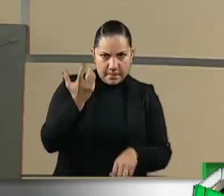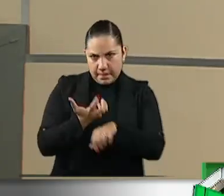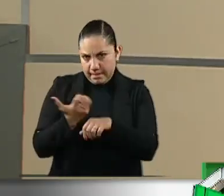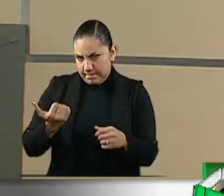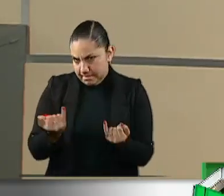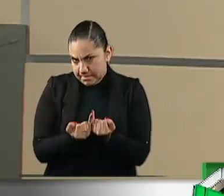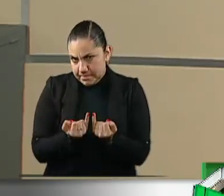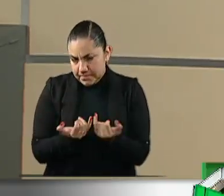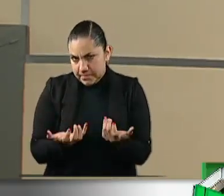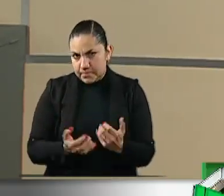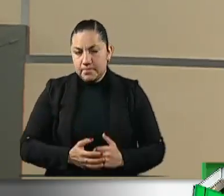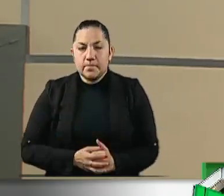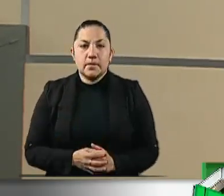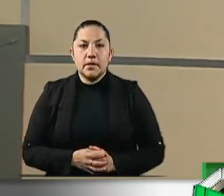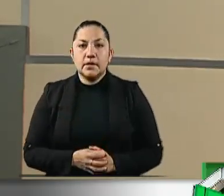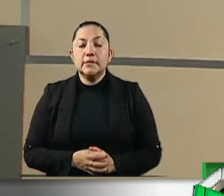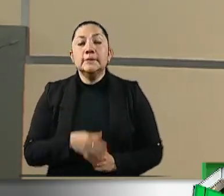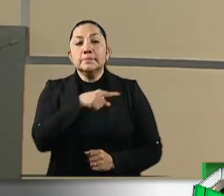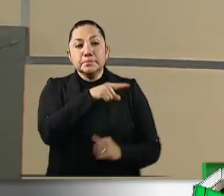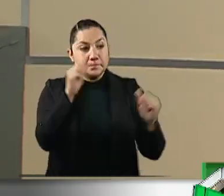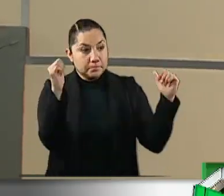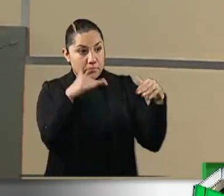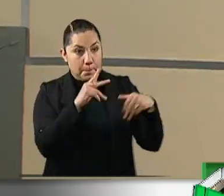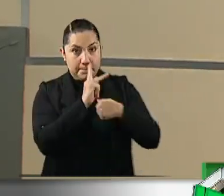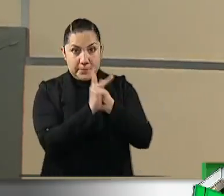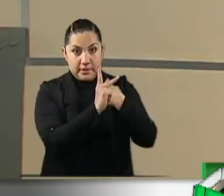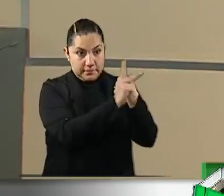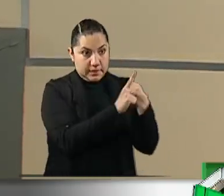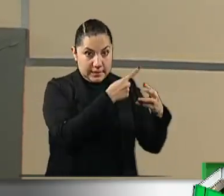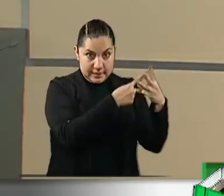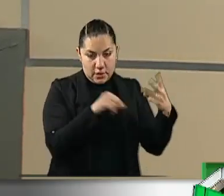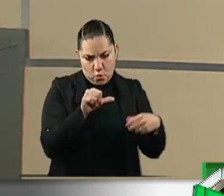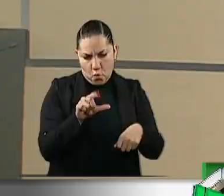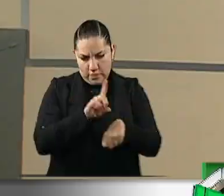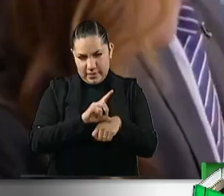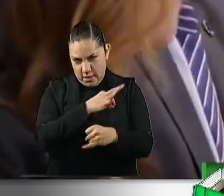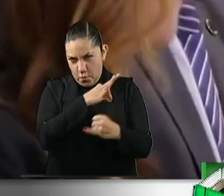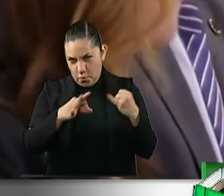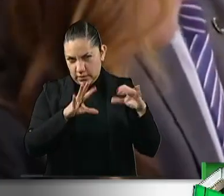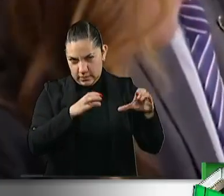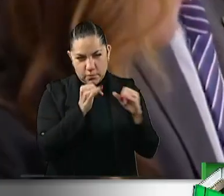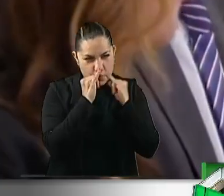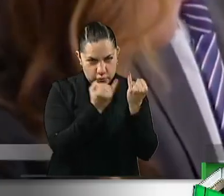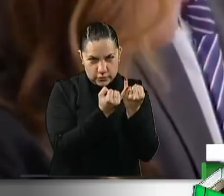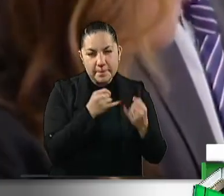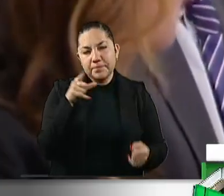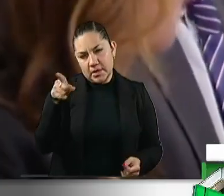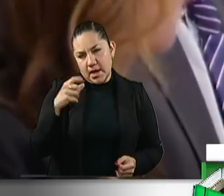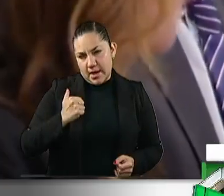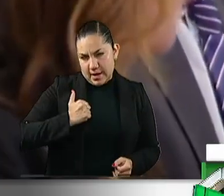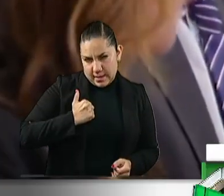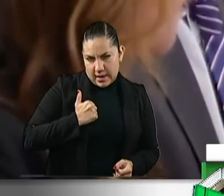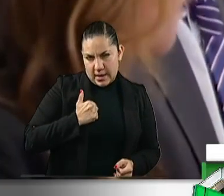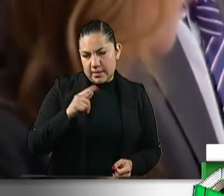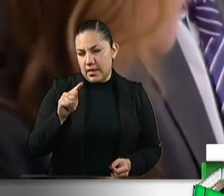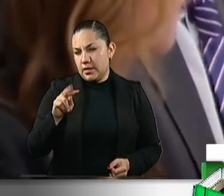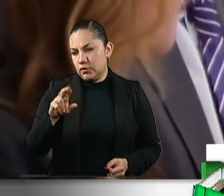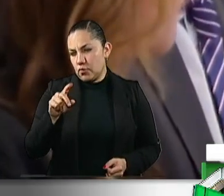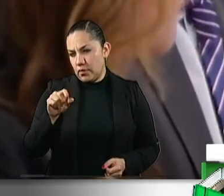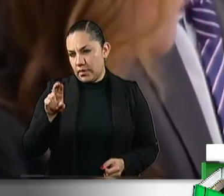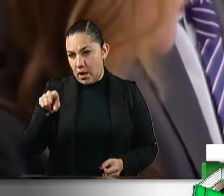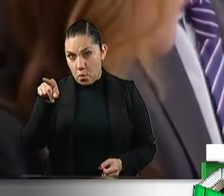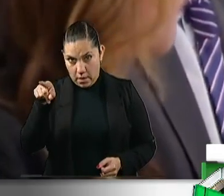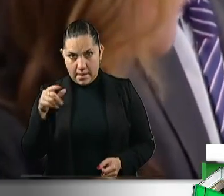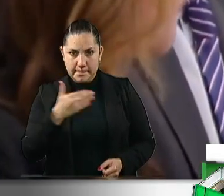y mire en el último día de actividades la reunión bilateral con el Primer Ministro canadiense justido el titular del ejecutivo mexicano